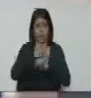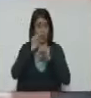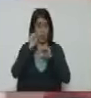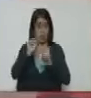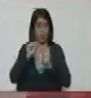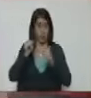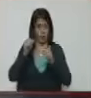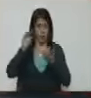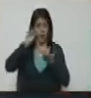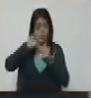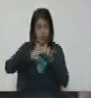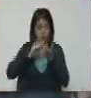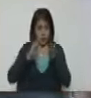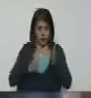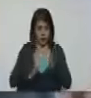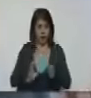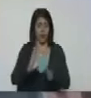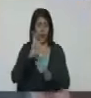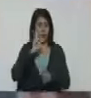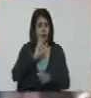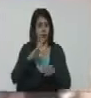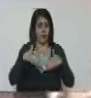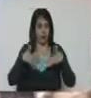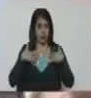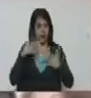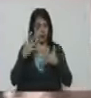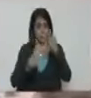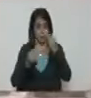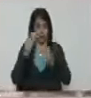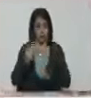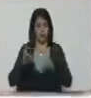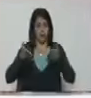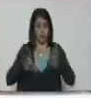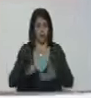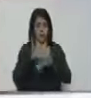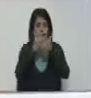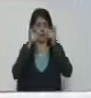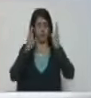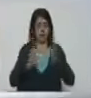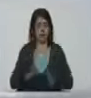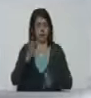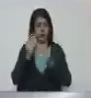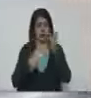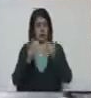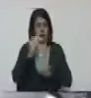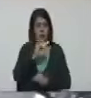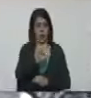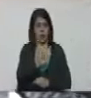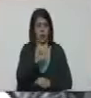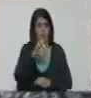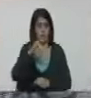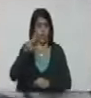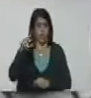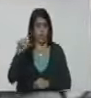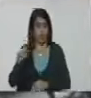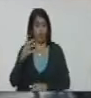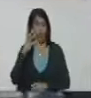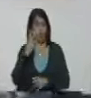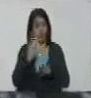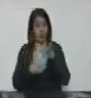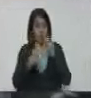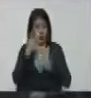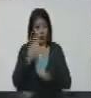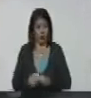Comuna Renacer de Vistalegre, el Consejo Comunal Natalicio del Libertador, el Consejo Comunal Carlos Gutiérrez, el Consejo